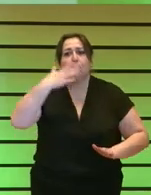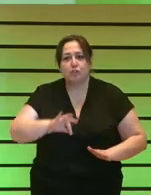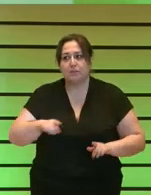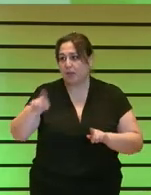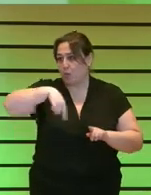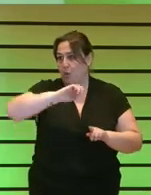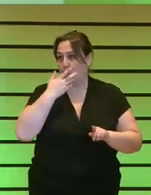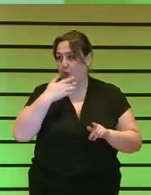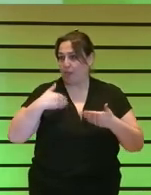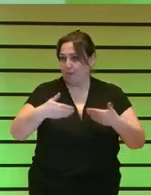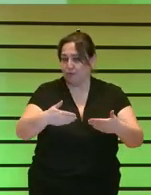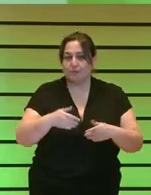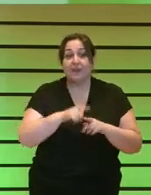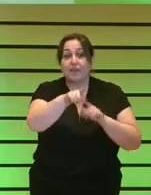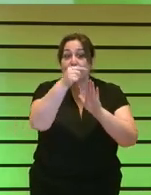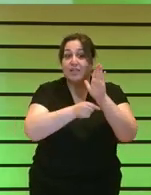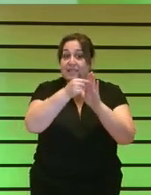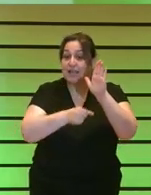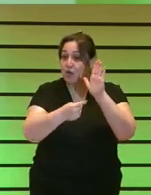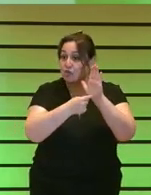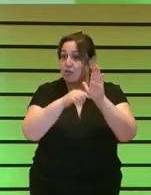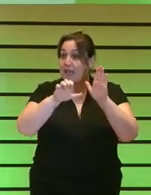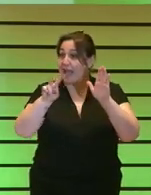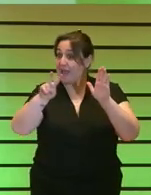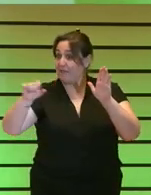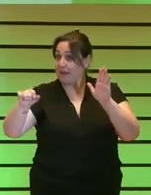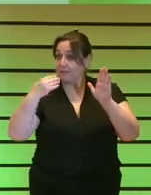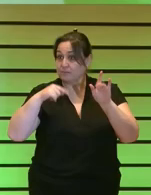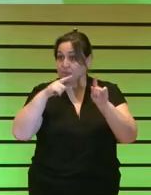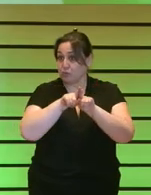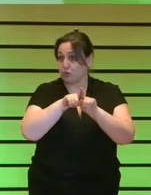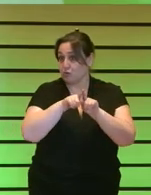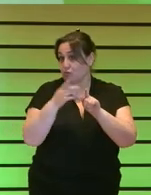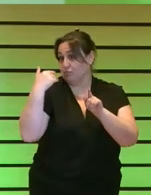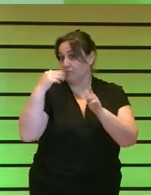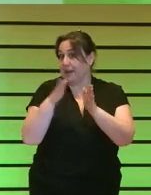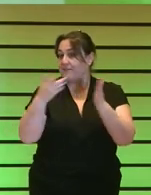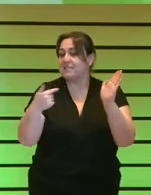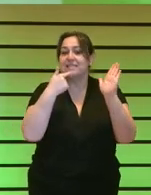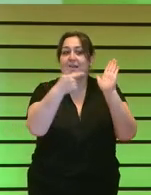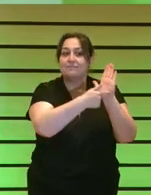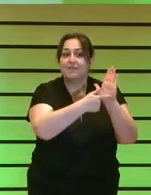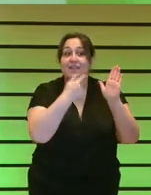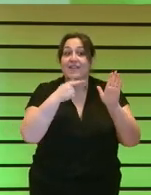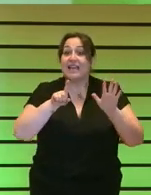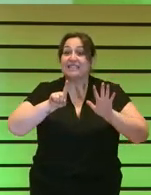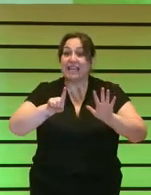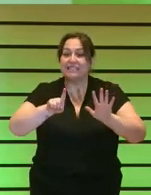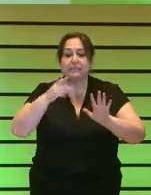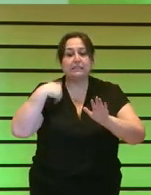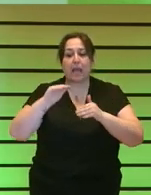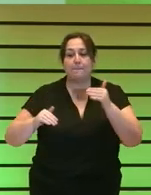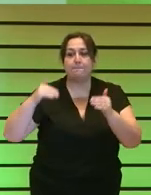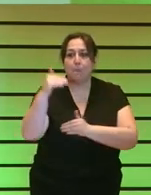allí de esos criterios como bien decía Eva Y como salió el otro día en este artículo de nature 6 se han sobrepasado ya